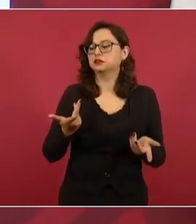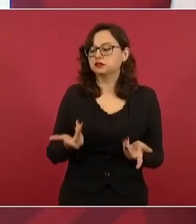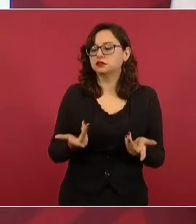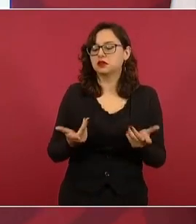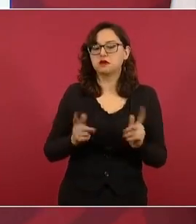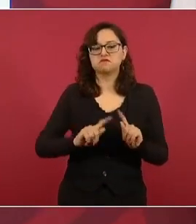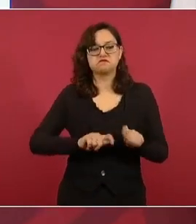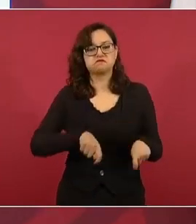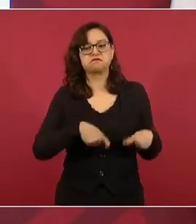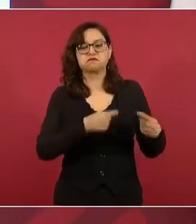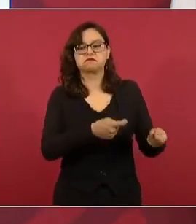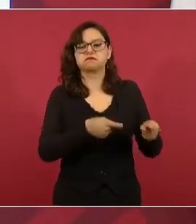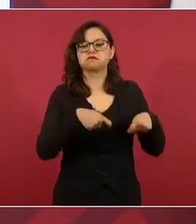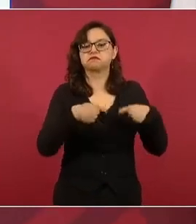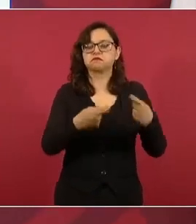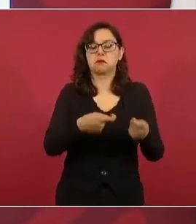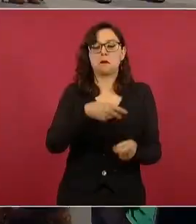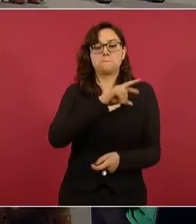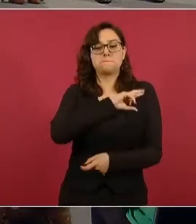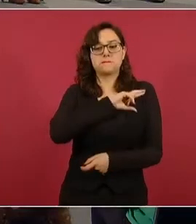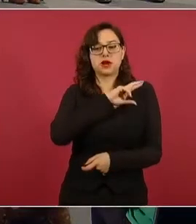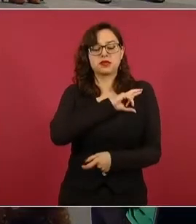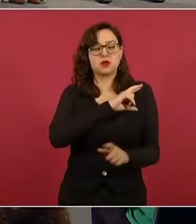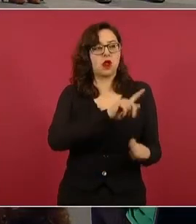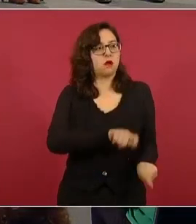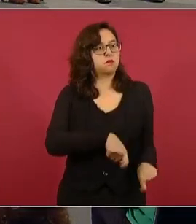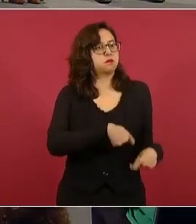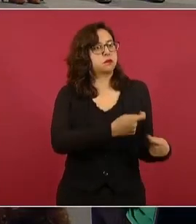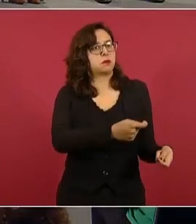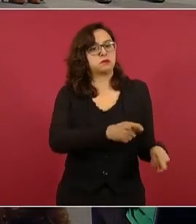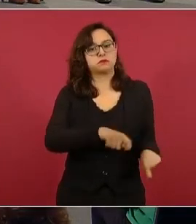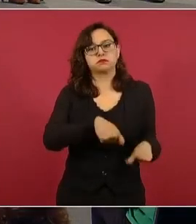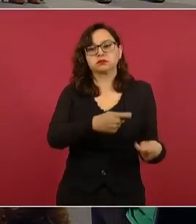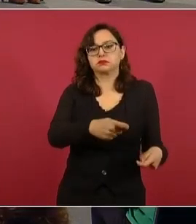se fueron apoderando de todos estos terrenos.